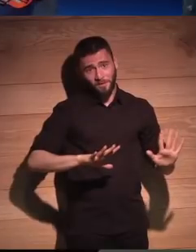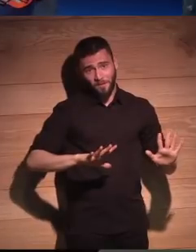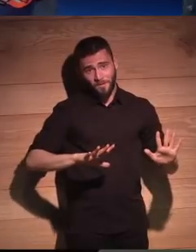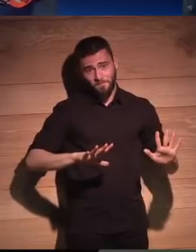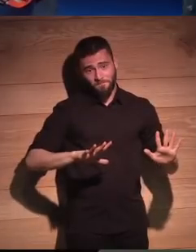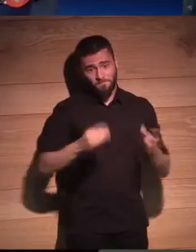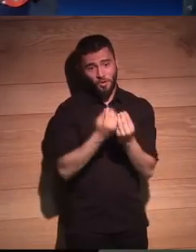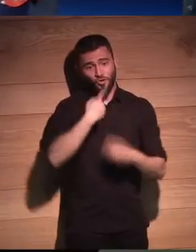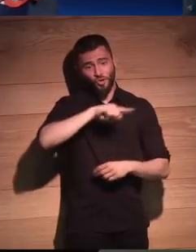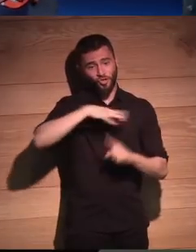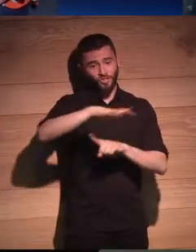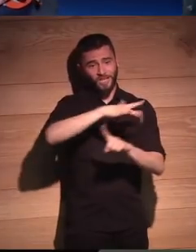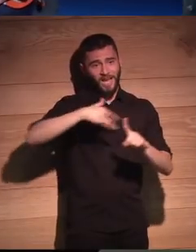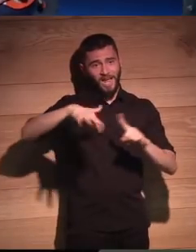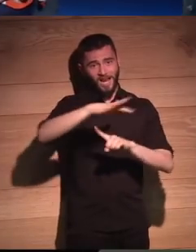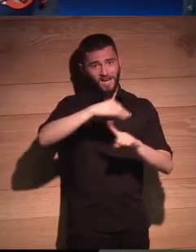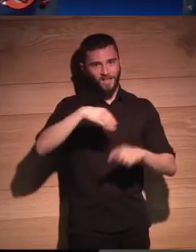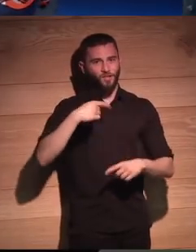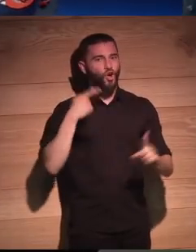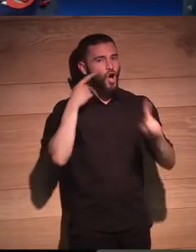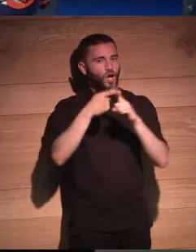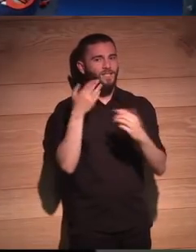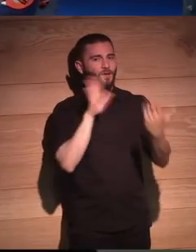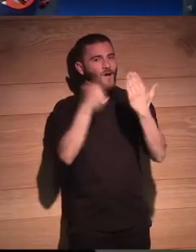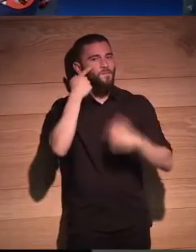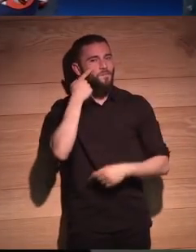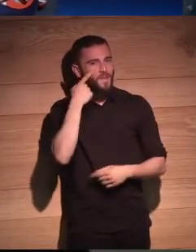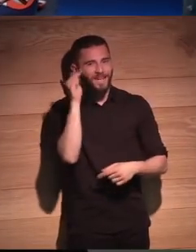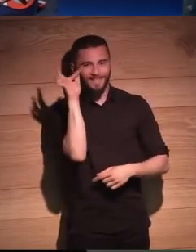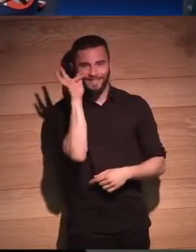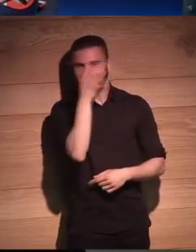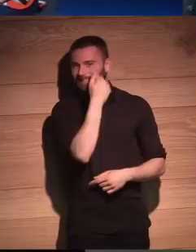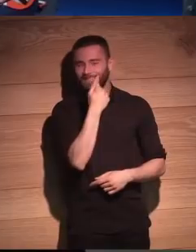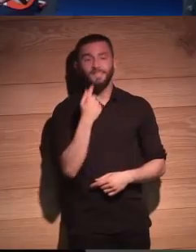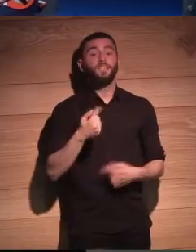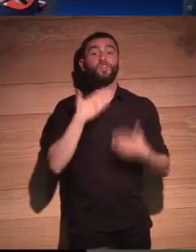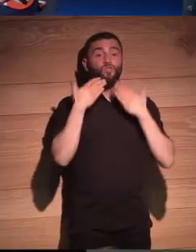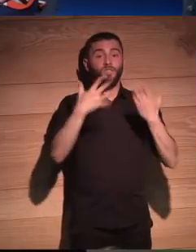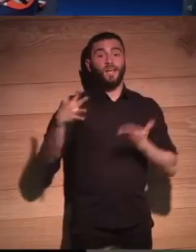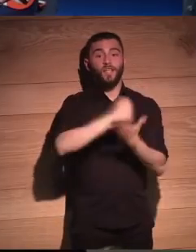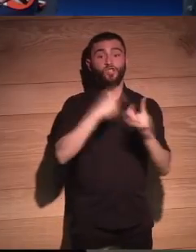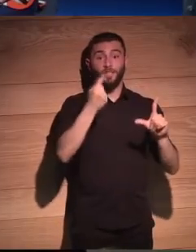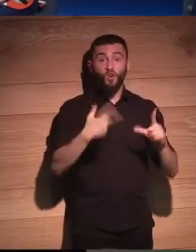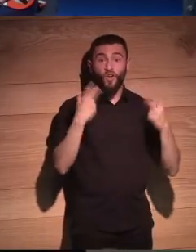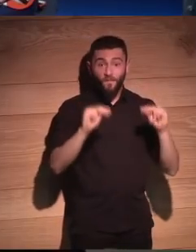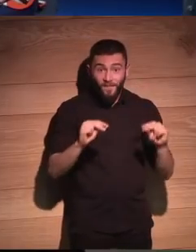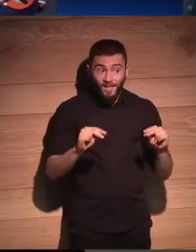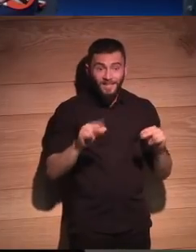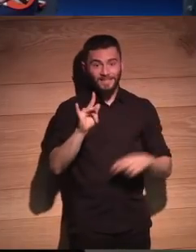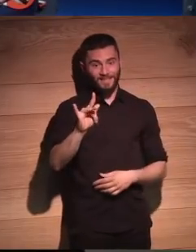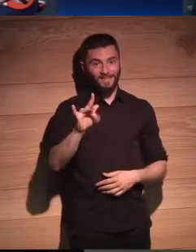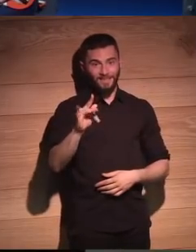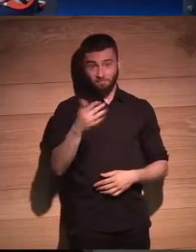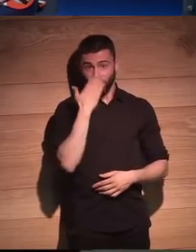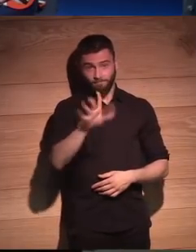con nosotros alrededor para presenciarlo. Muchísimas gracias a todos. ¿El dibujo está acabado? Pues sí, la